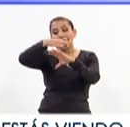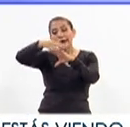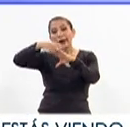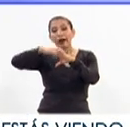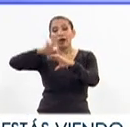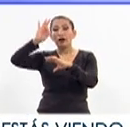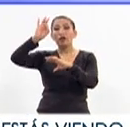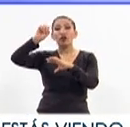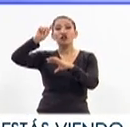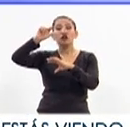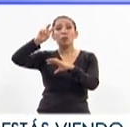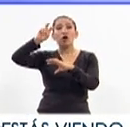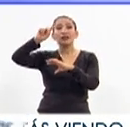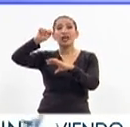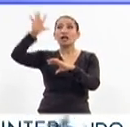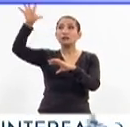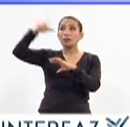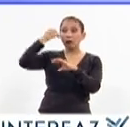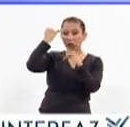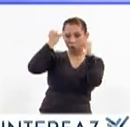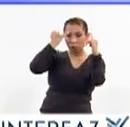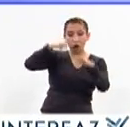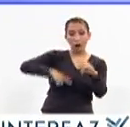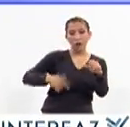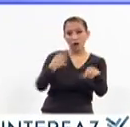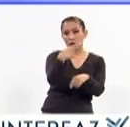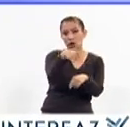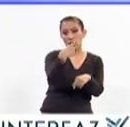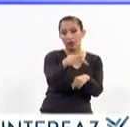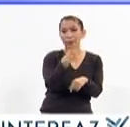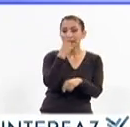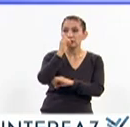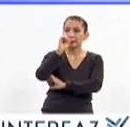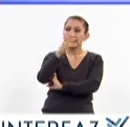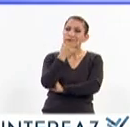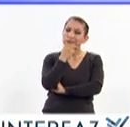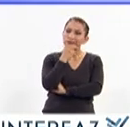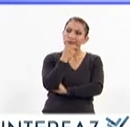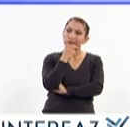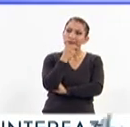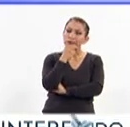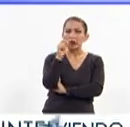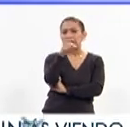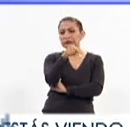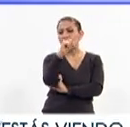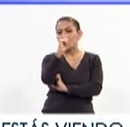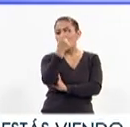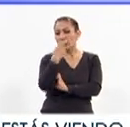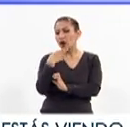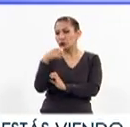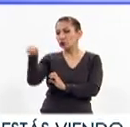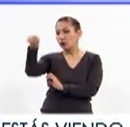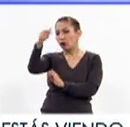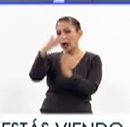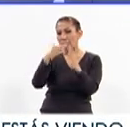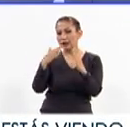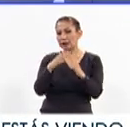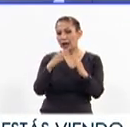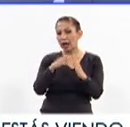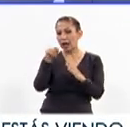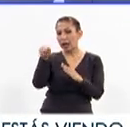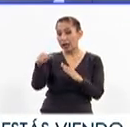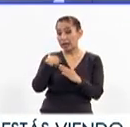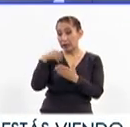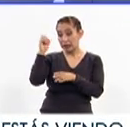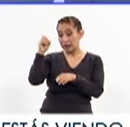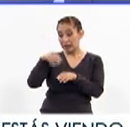paneles fotovoltaicos. ¿Por qué? Porque es una estrategia de gobierno en donde dice, ¿sabes qué? Apuéstale a esta tecnología y vía